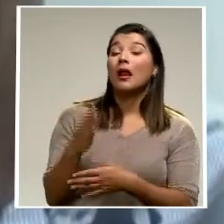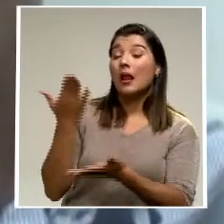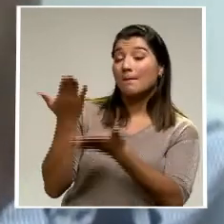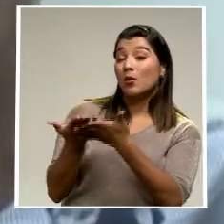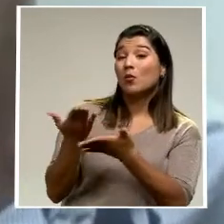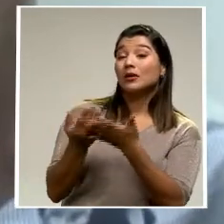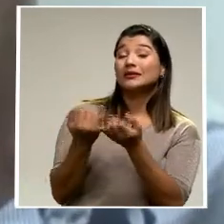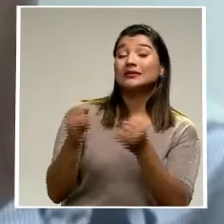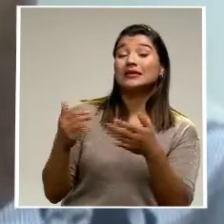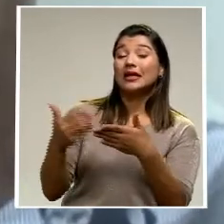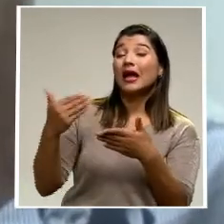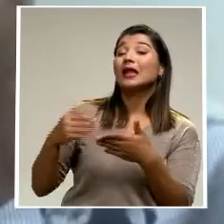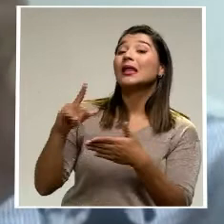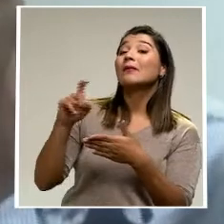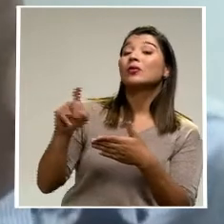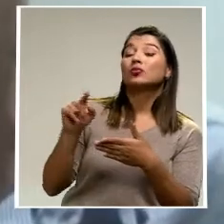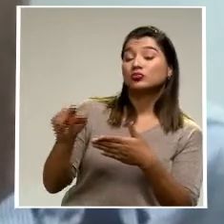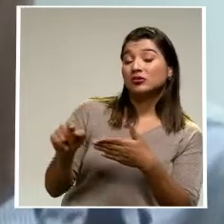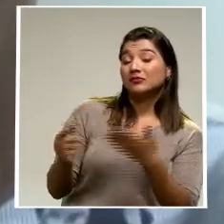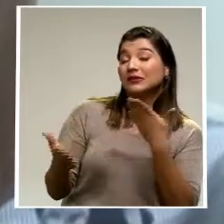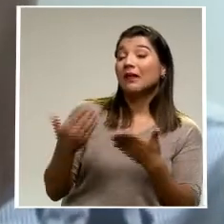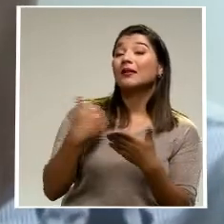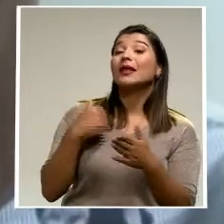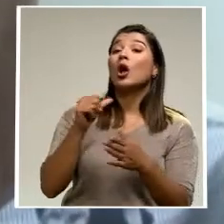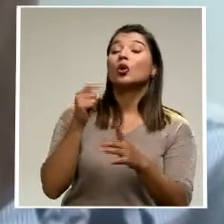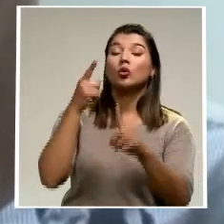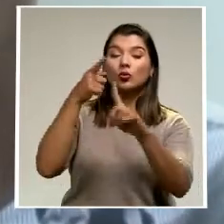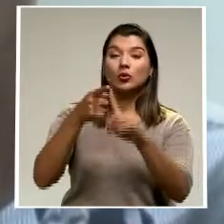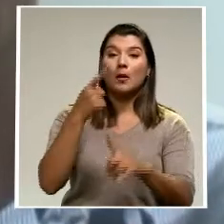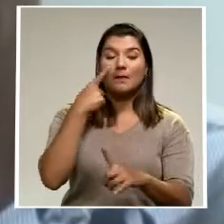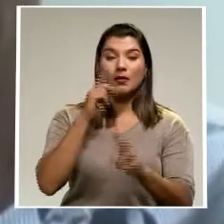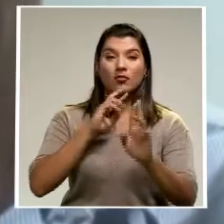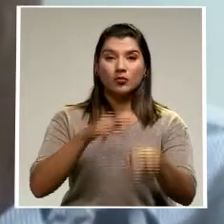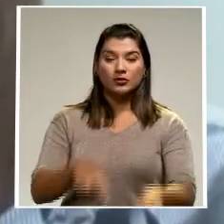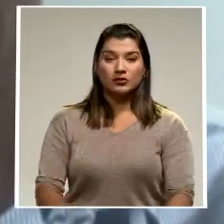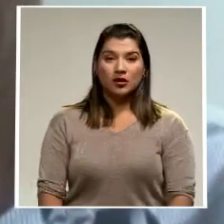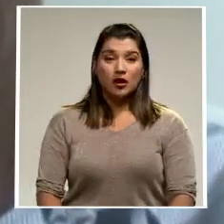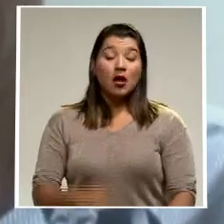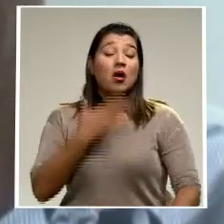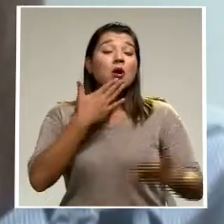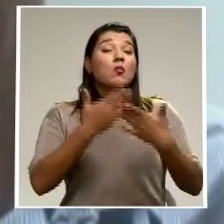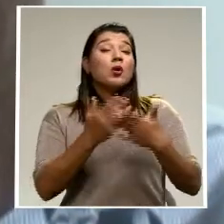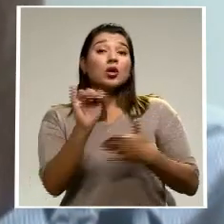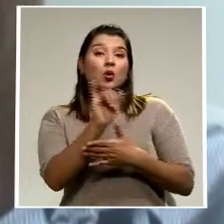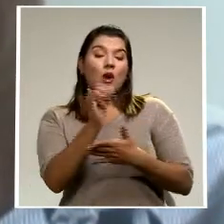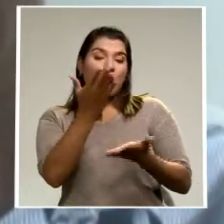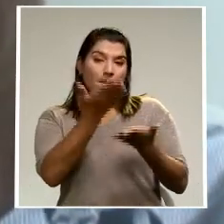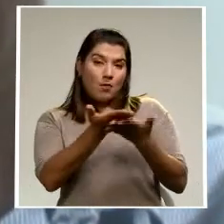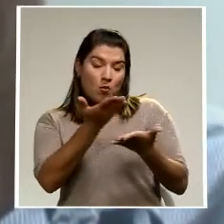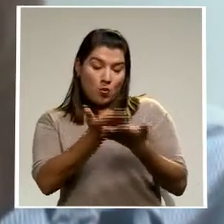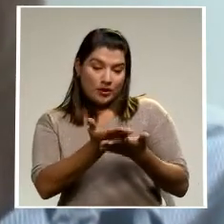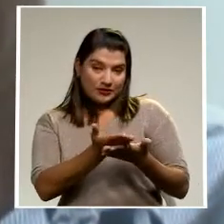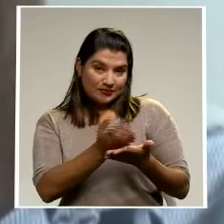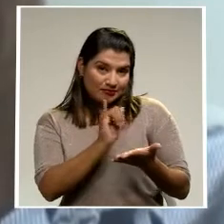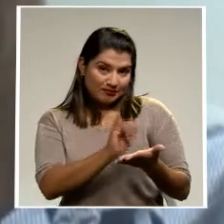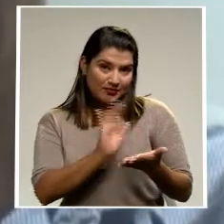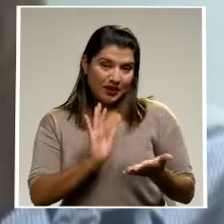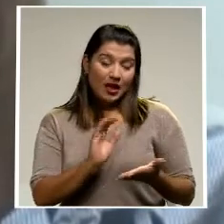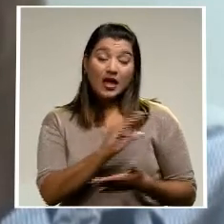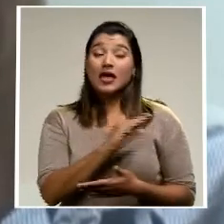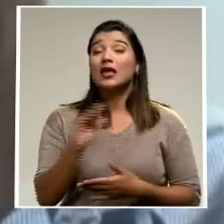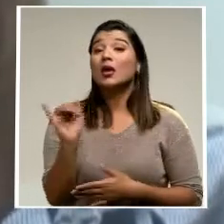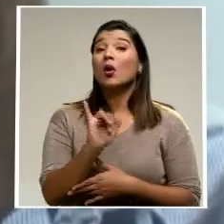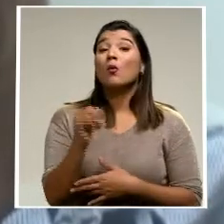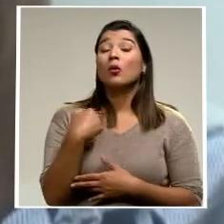y sus objetivos eran otros y bueno, tenemos el resultado que tenemos. Bueno, igual el perfil queda planteado y como